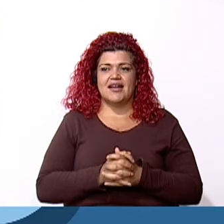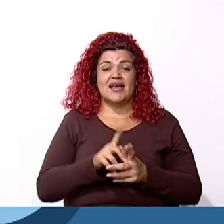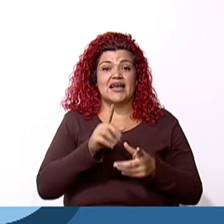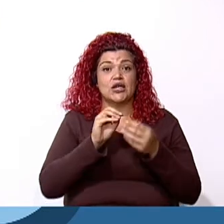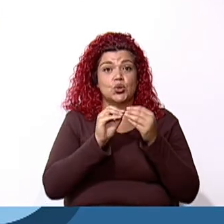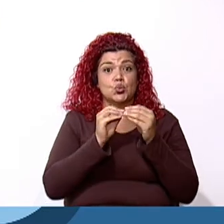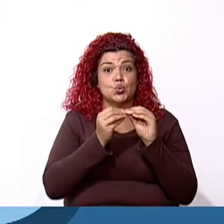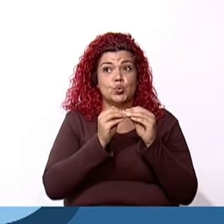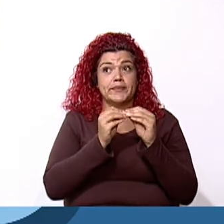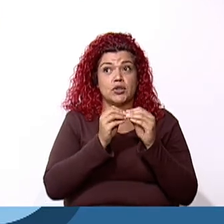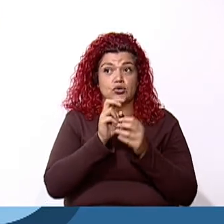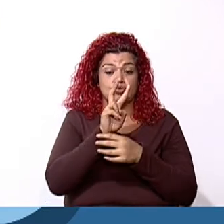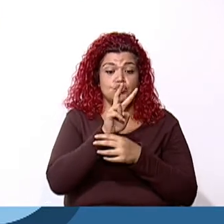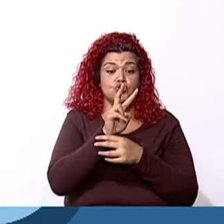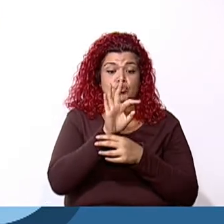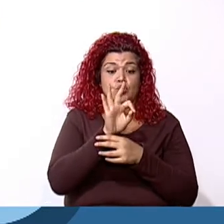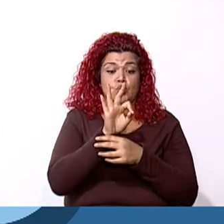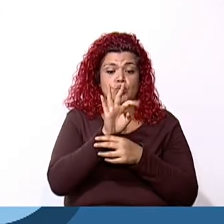El número